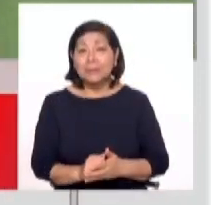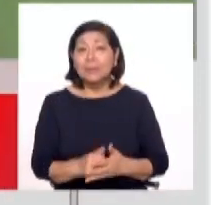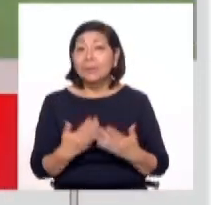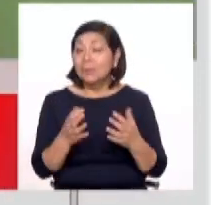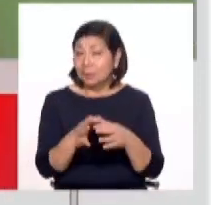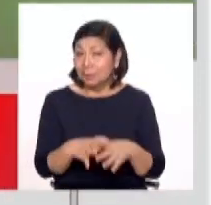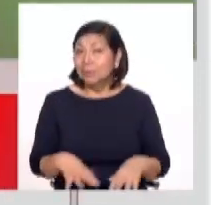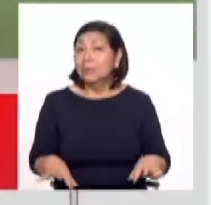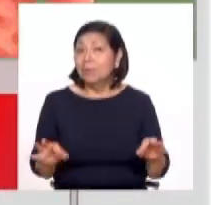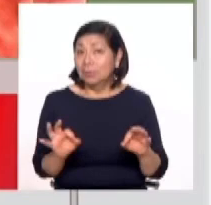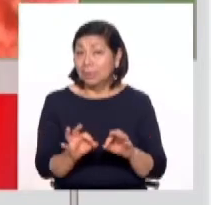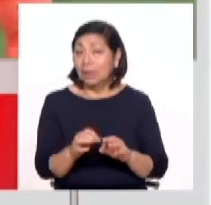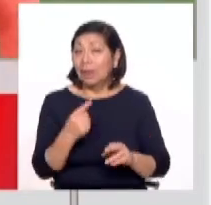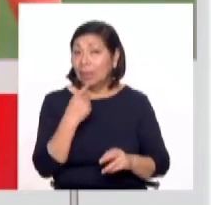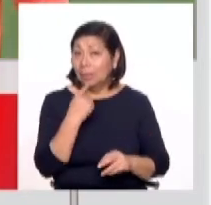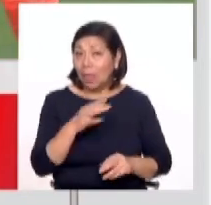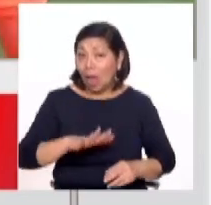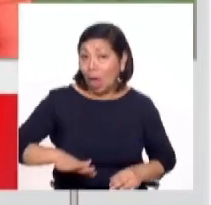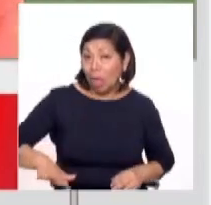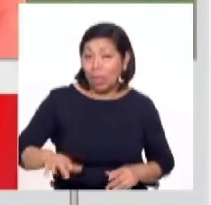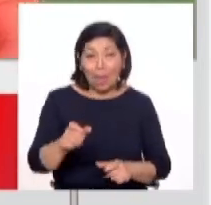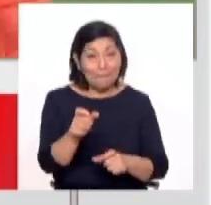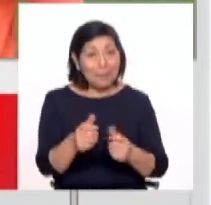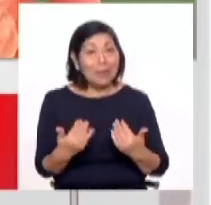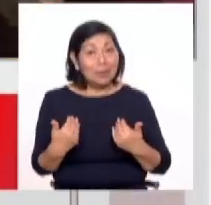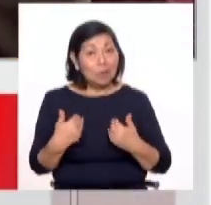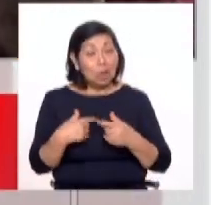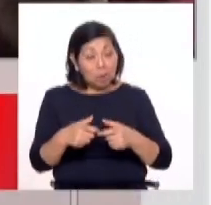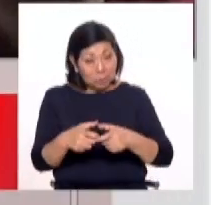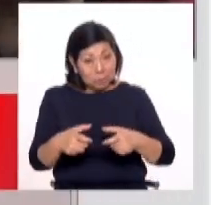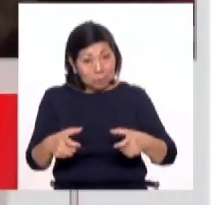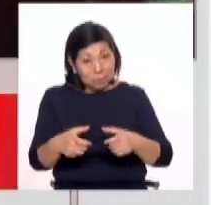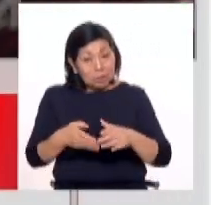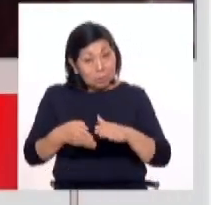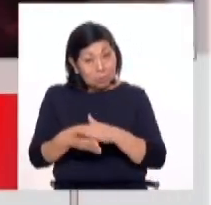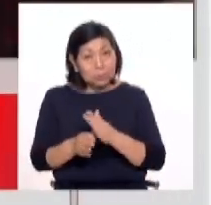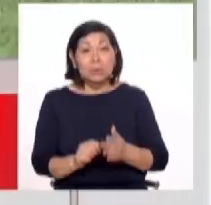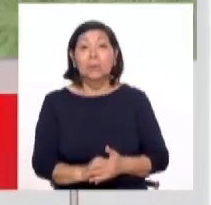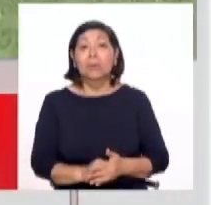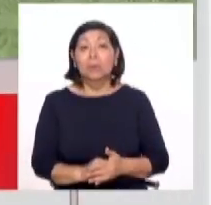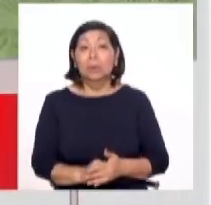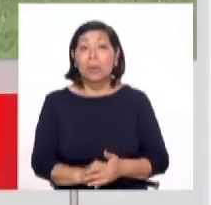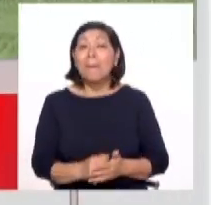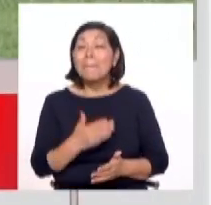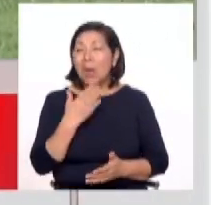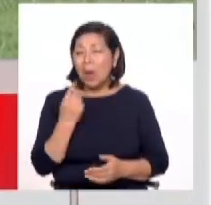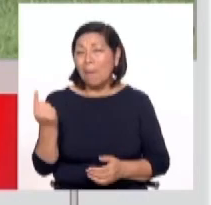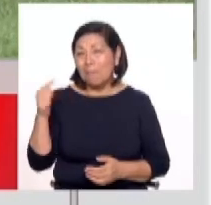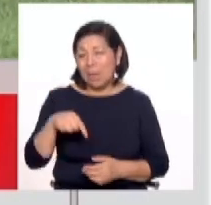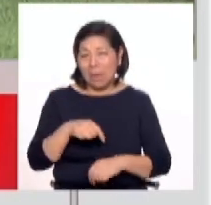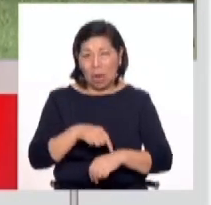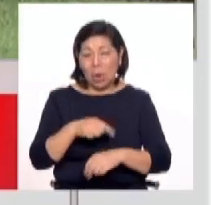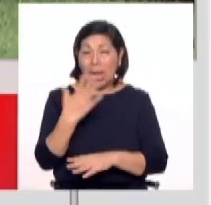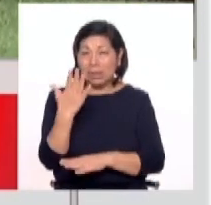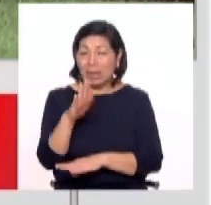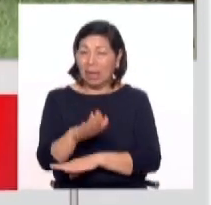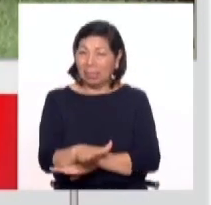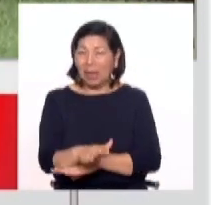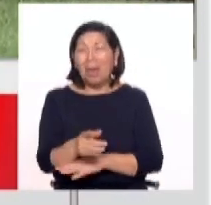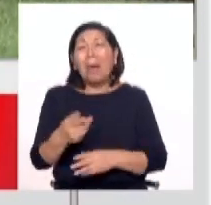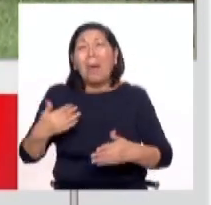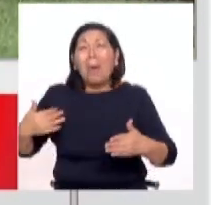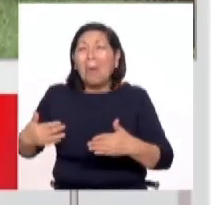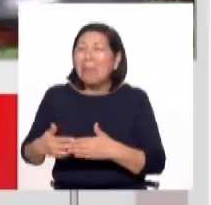Es importante recomendar a todos los ciudadanos que tengan su ticket que vengan desde las 5 de la tarde para no esperar el